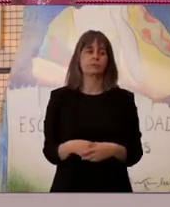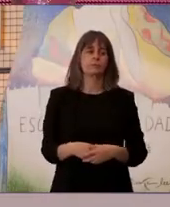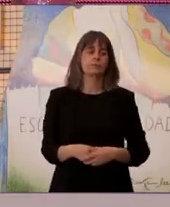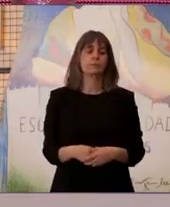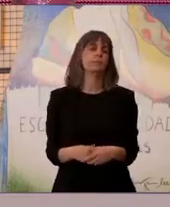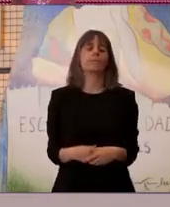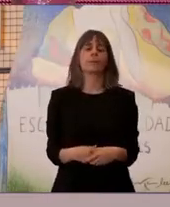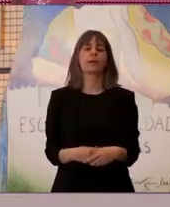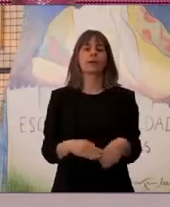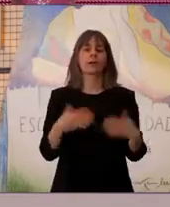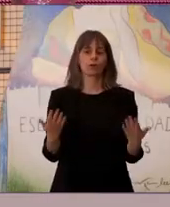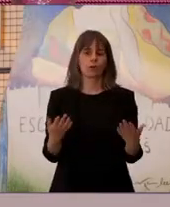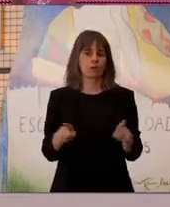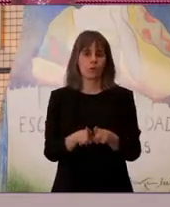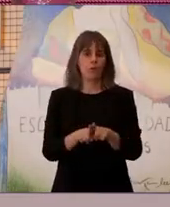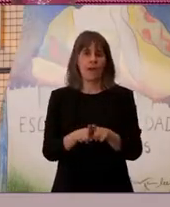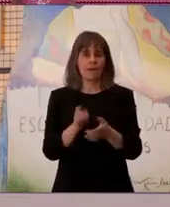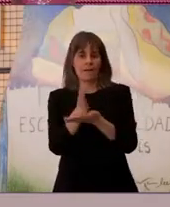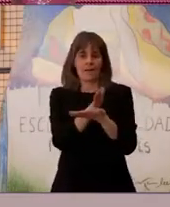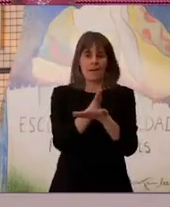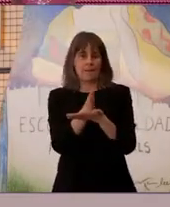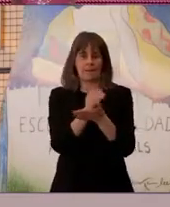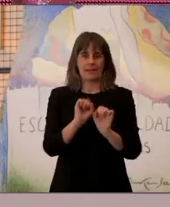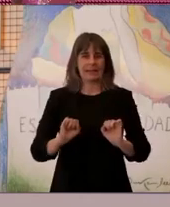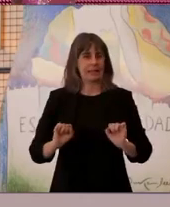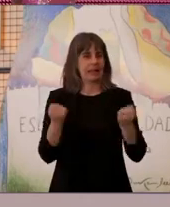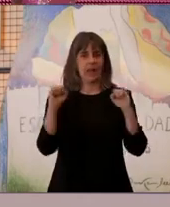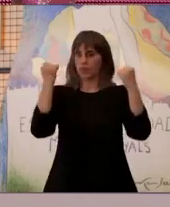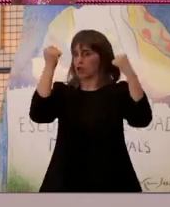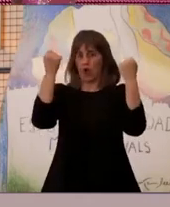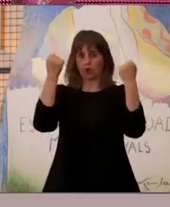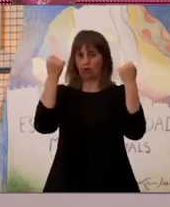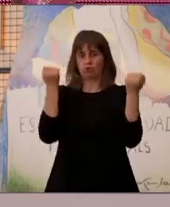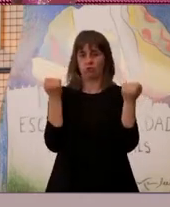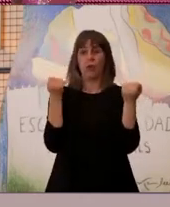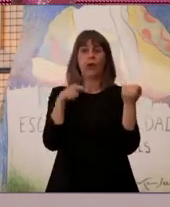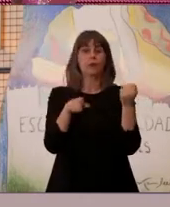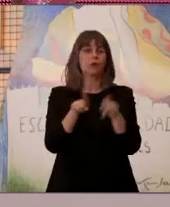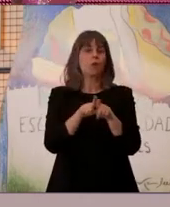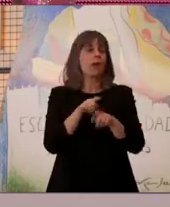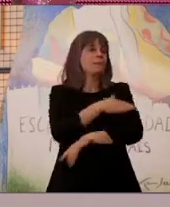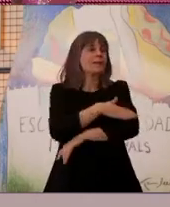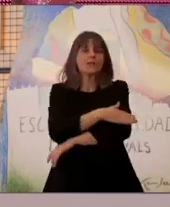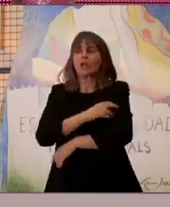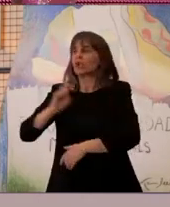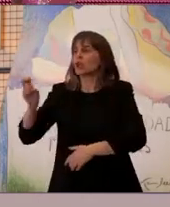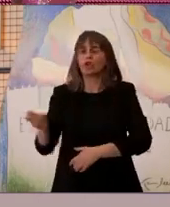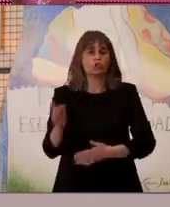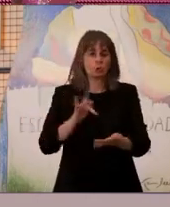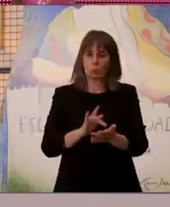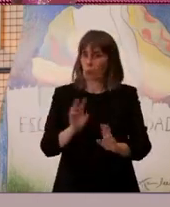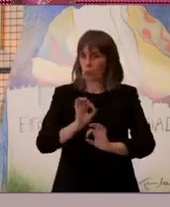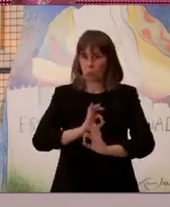Y entonces está tensionadísimo está tensionadísimo esto no ocurre con todos los ministerios o todos los organismos